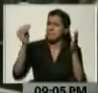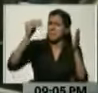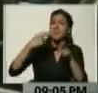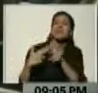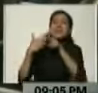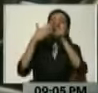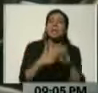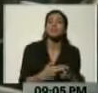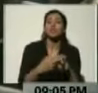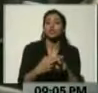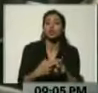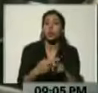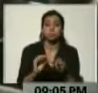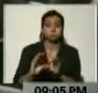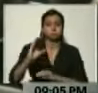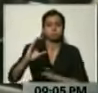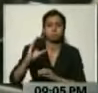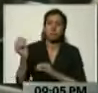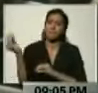eso, por la economía,